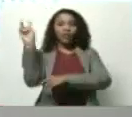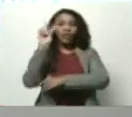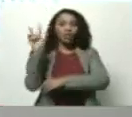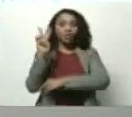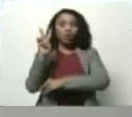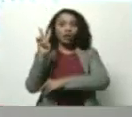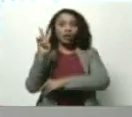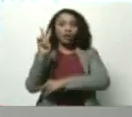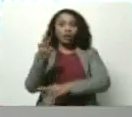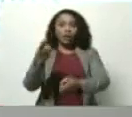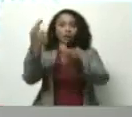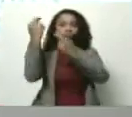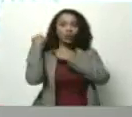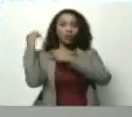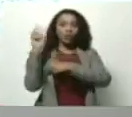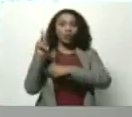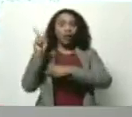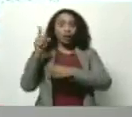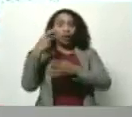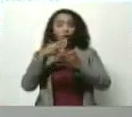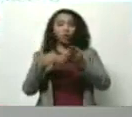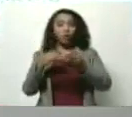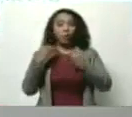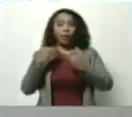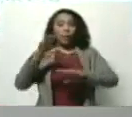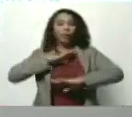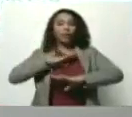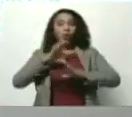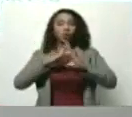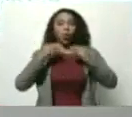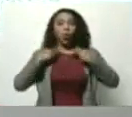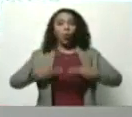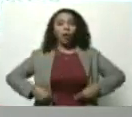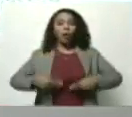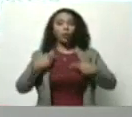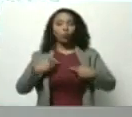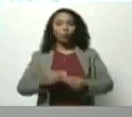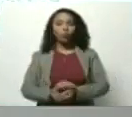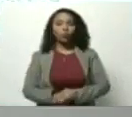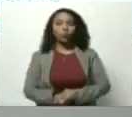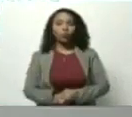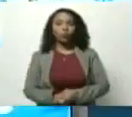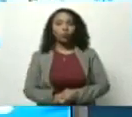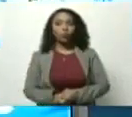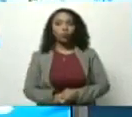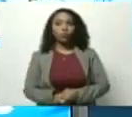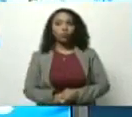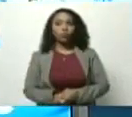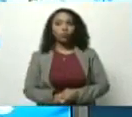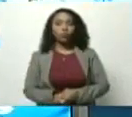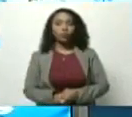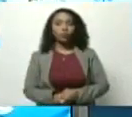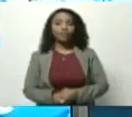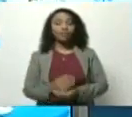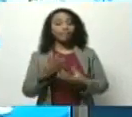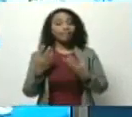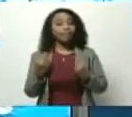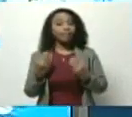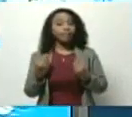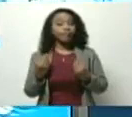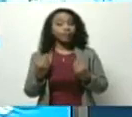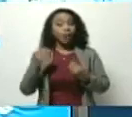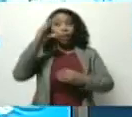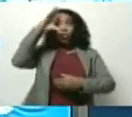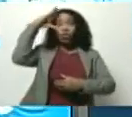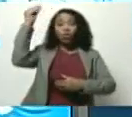combinado con estos recursos que tienen para el beneficio de toda la humanidad y por lo tanto dios